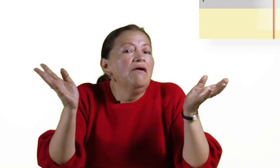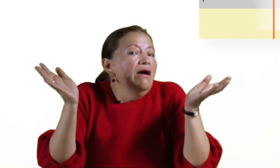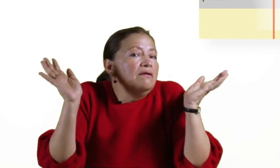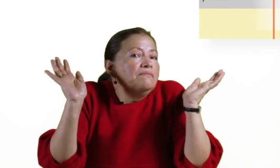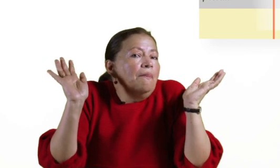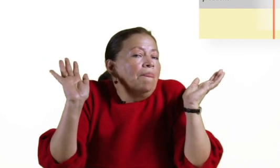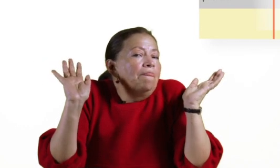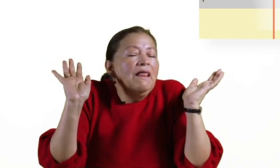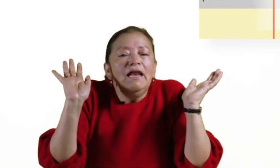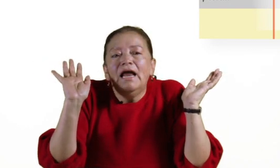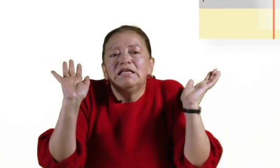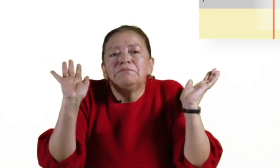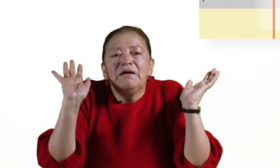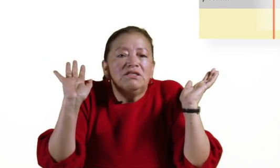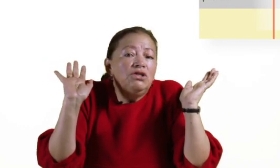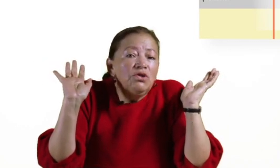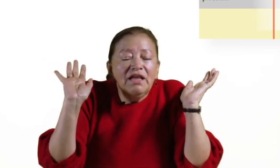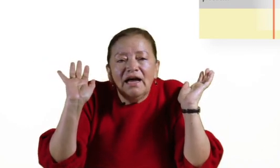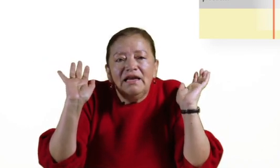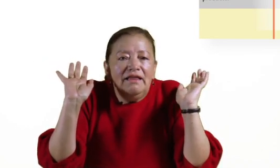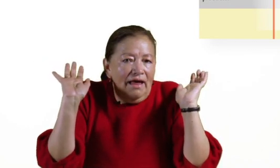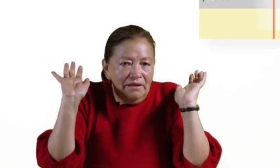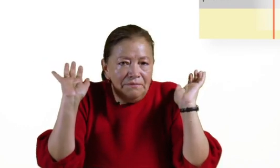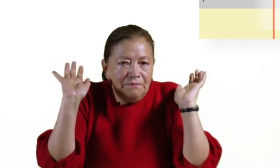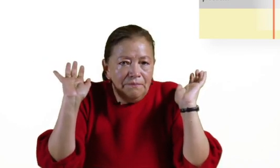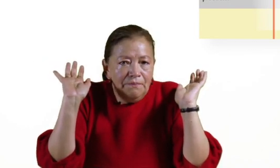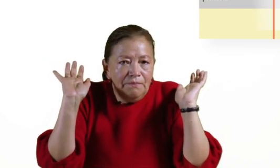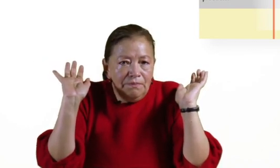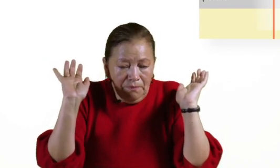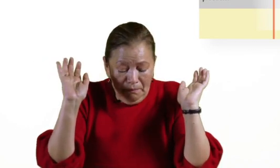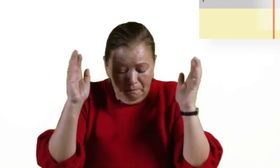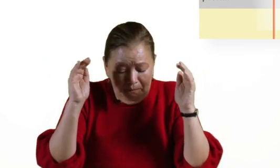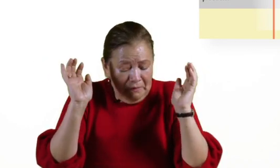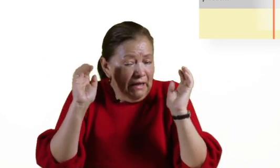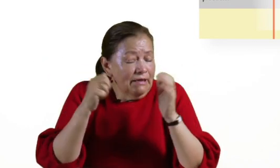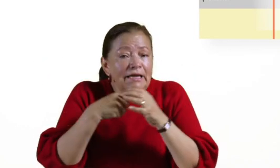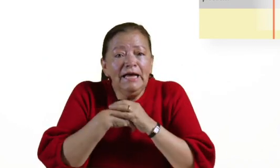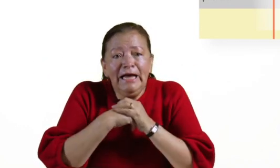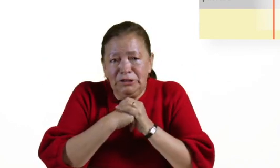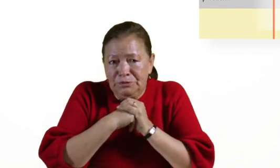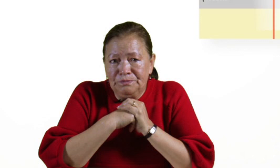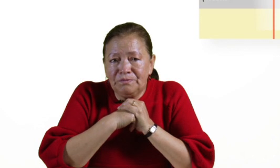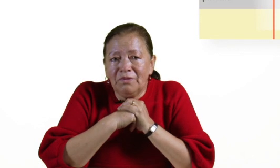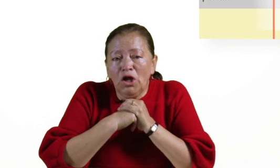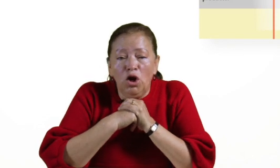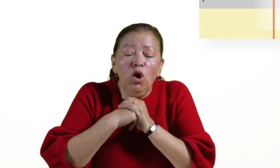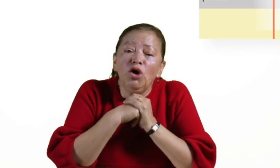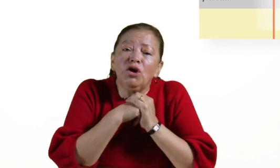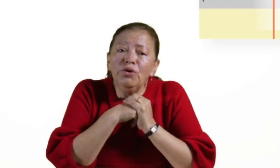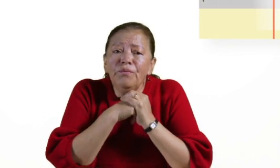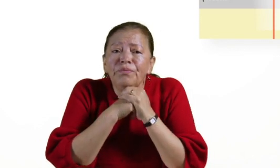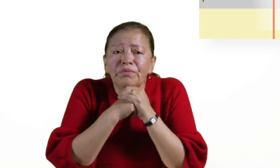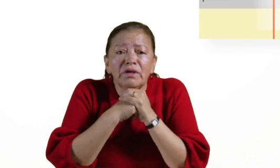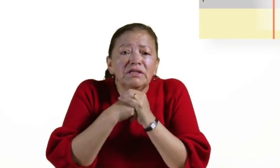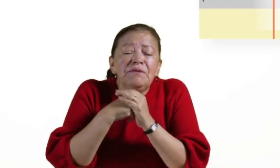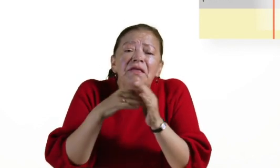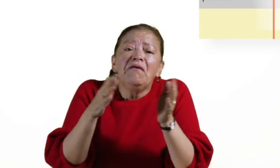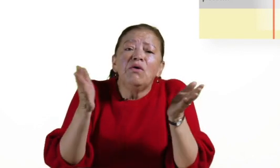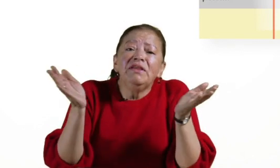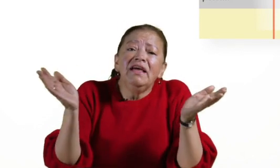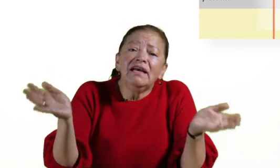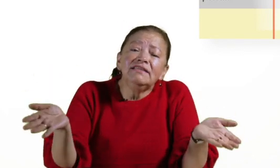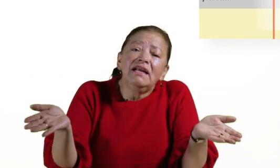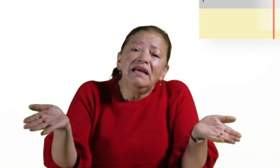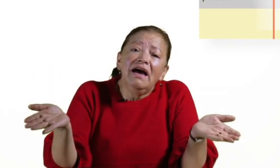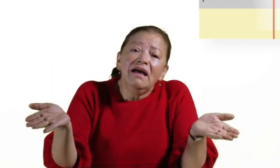se hablaba de la inspección de calidad. ¿Qué tenía eso? Lógico, si me